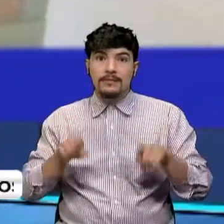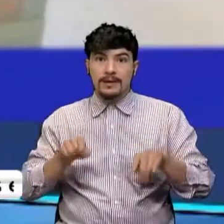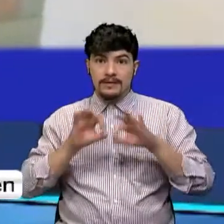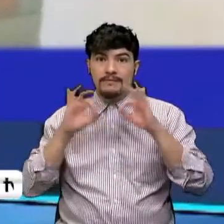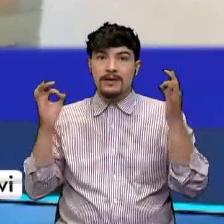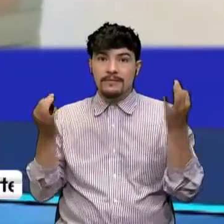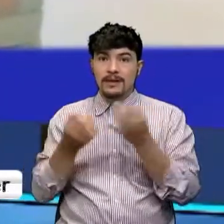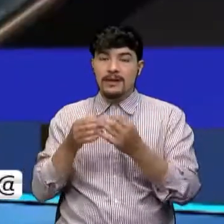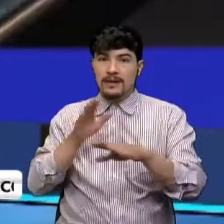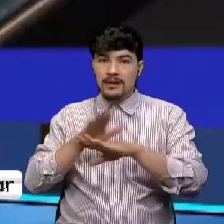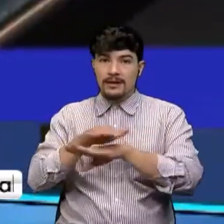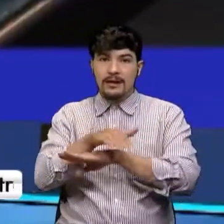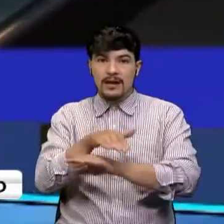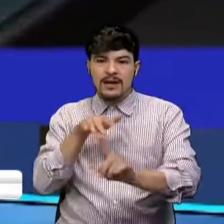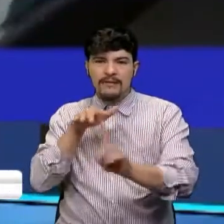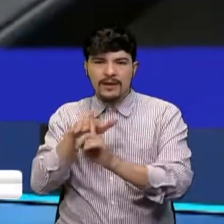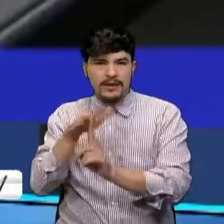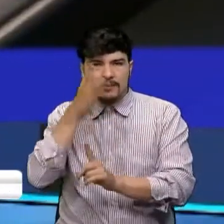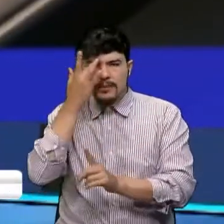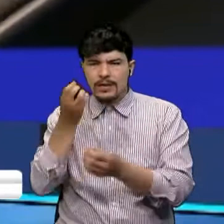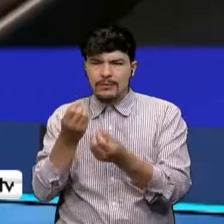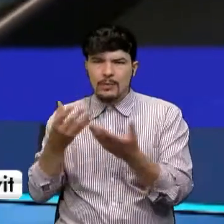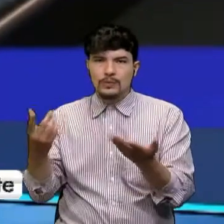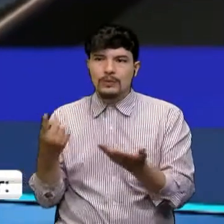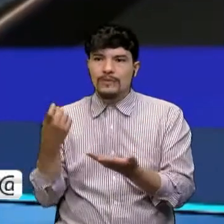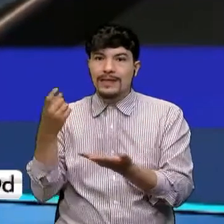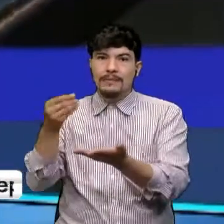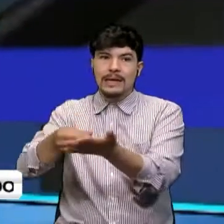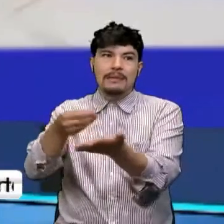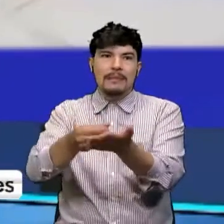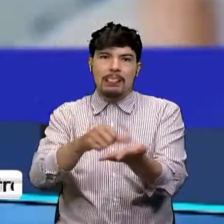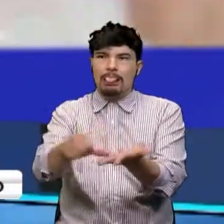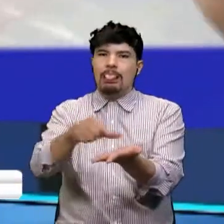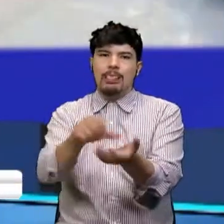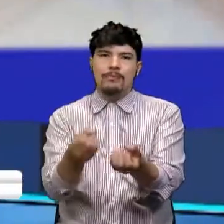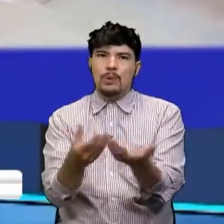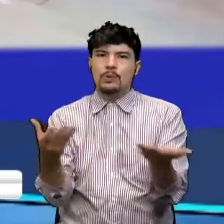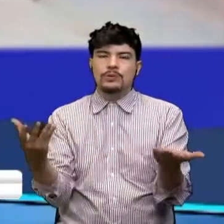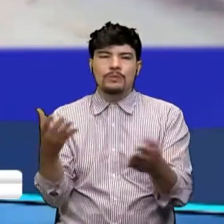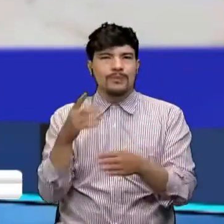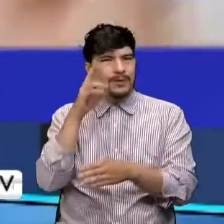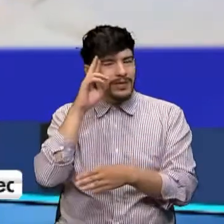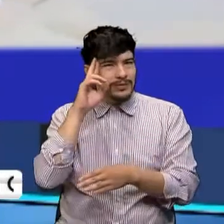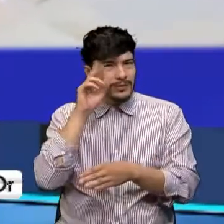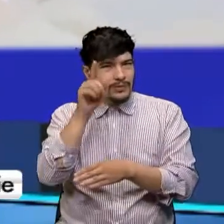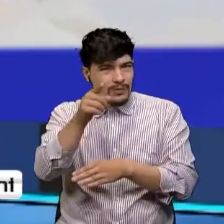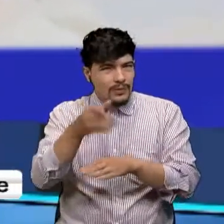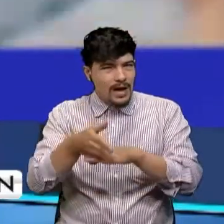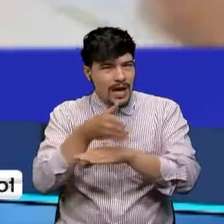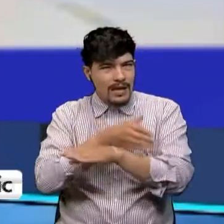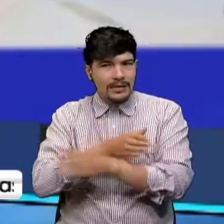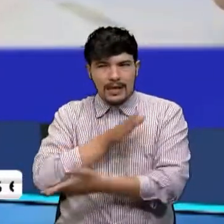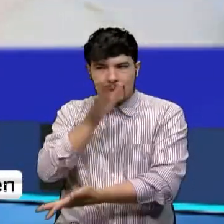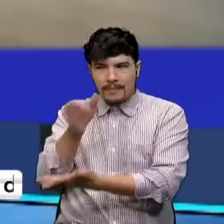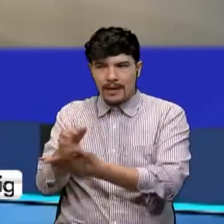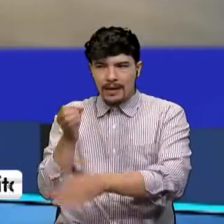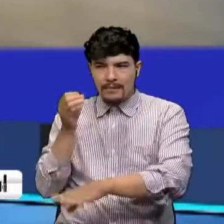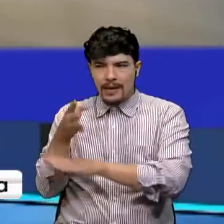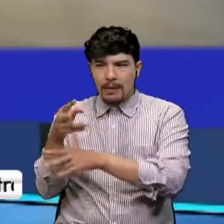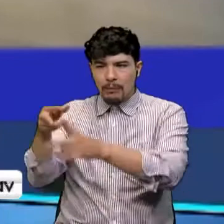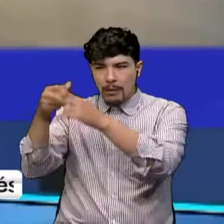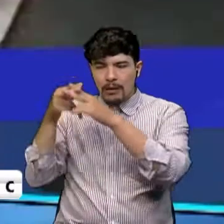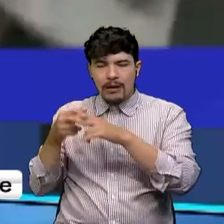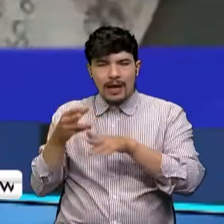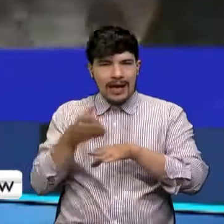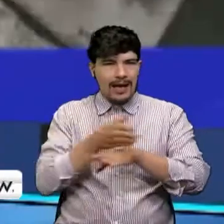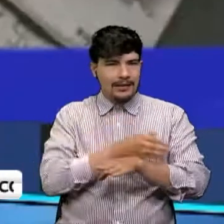son ocasionados por el excesivo endeudamiento. Por tal motivo, antes de endeudarse, lo importante es entender que uno